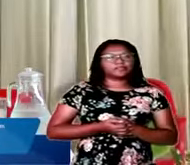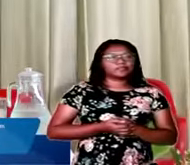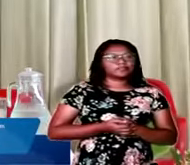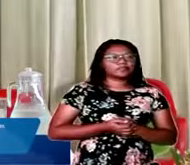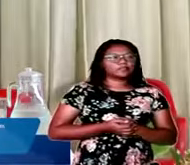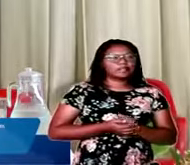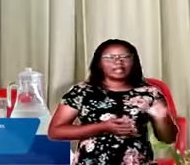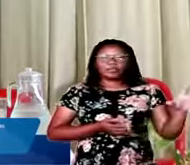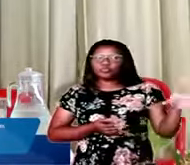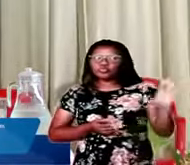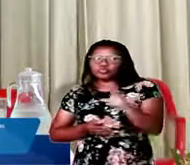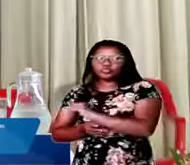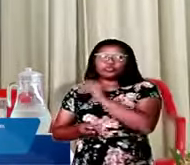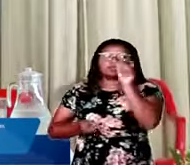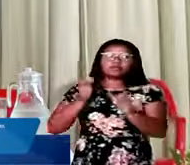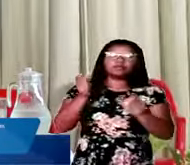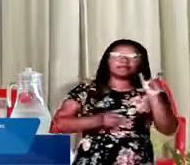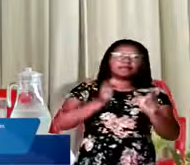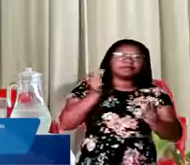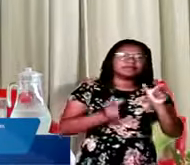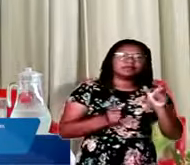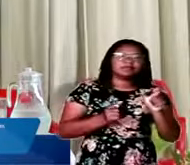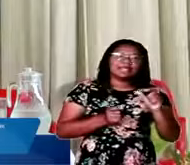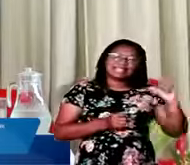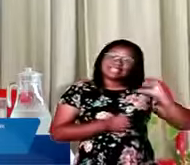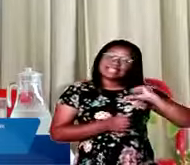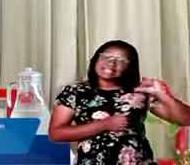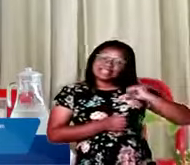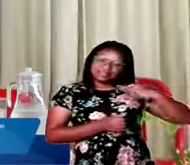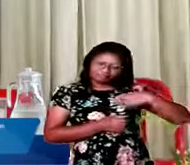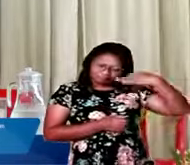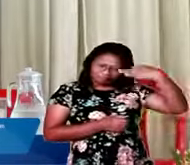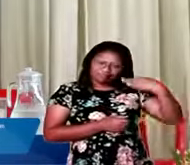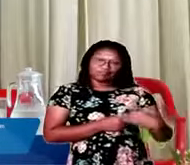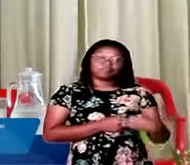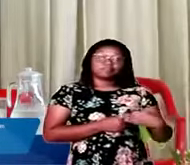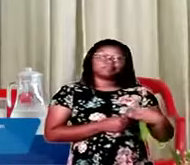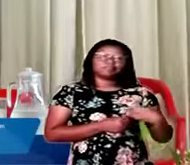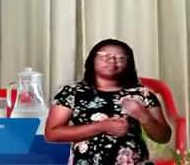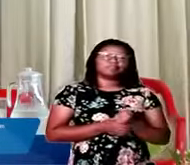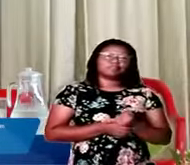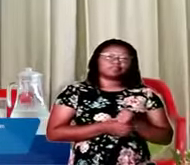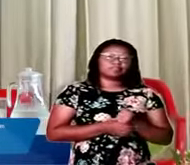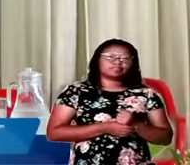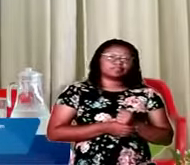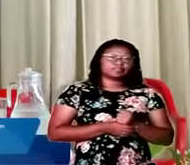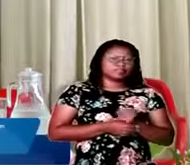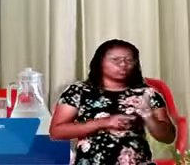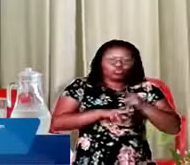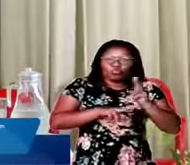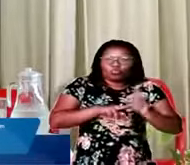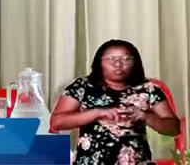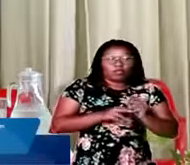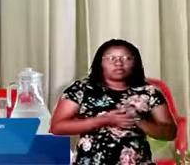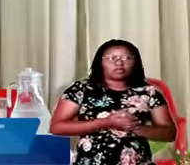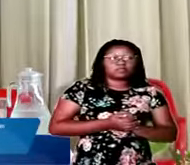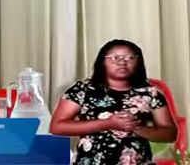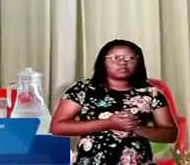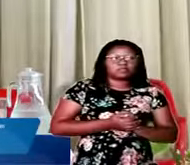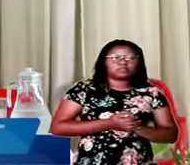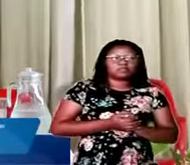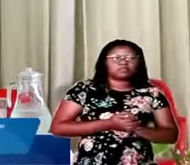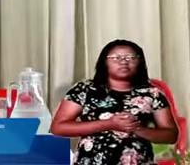que todo ser humano tiene dignidad por su naturaleza, dignidad